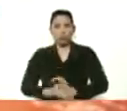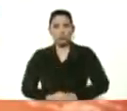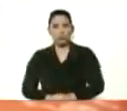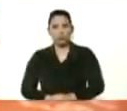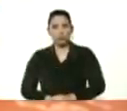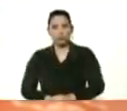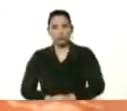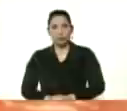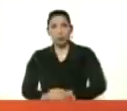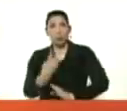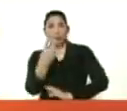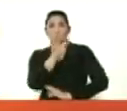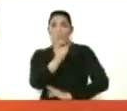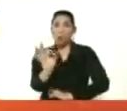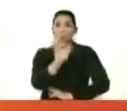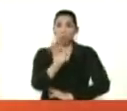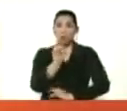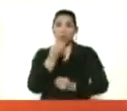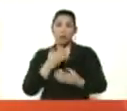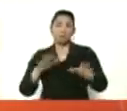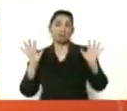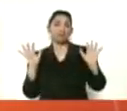el 2%, bueno,